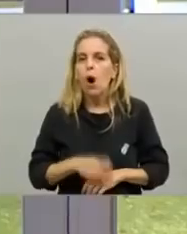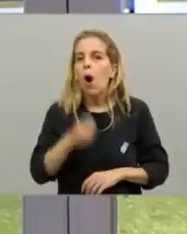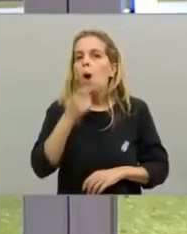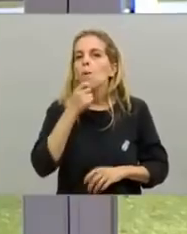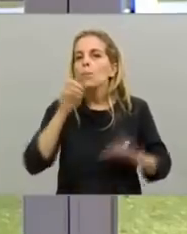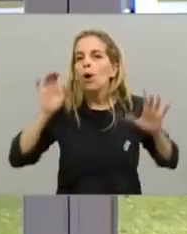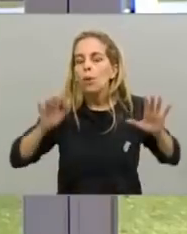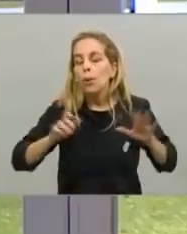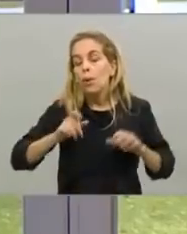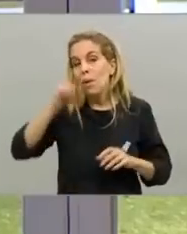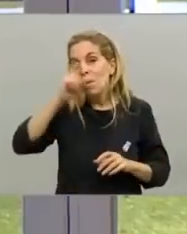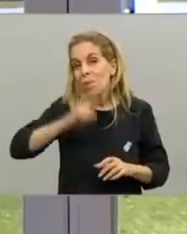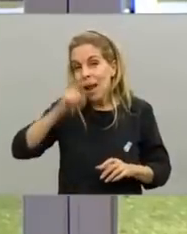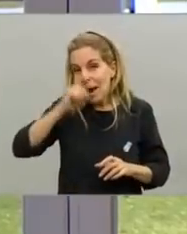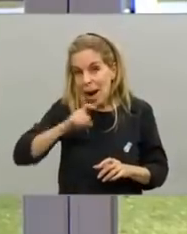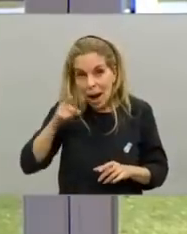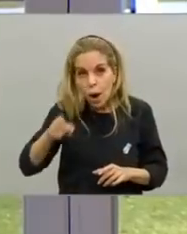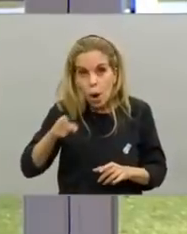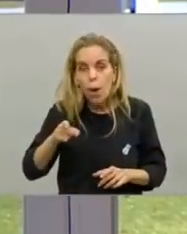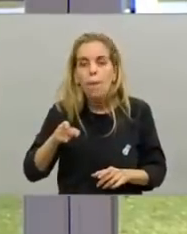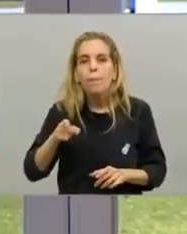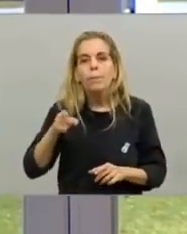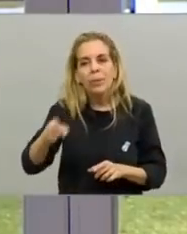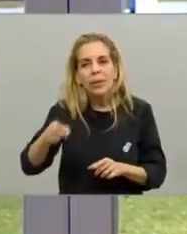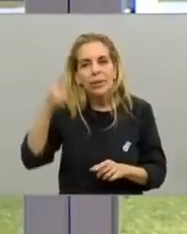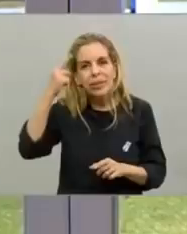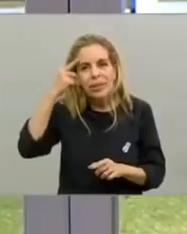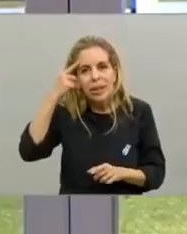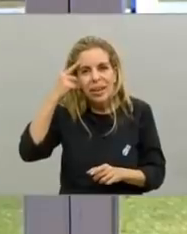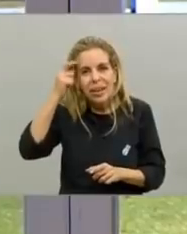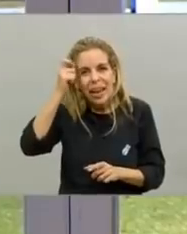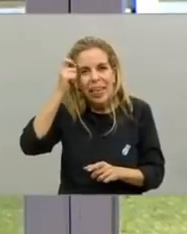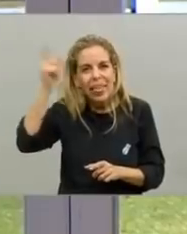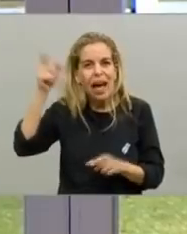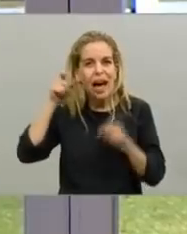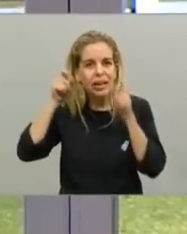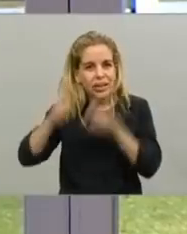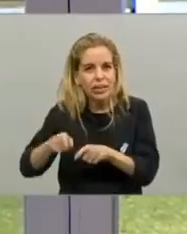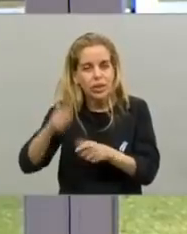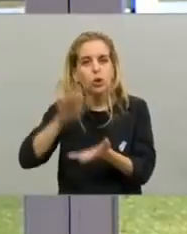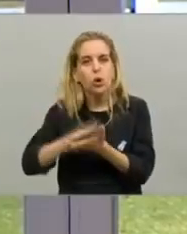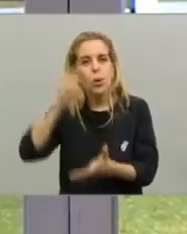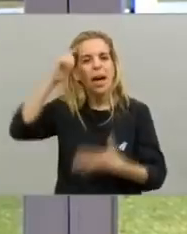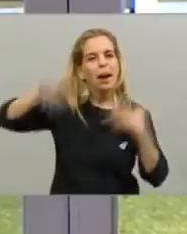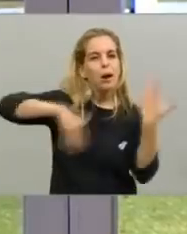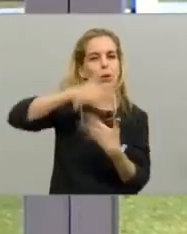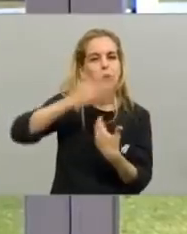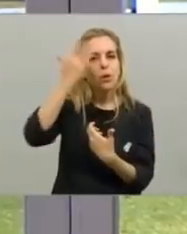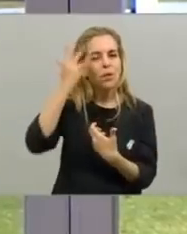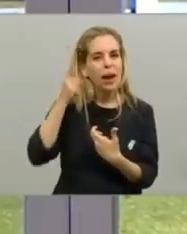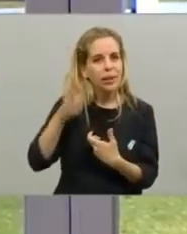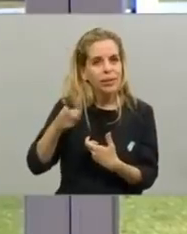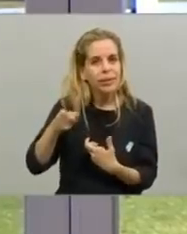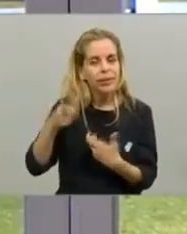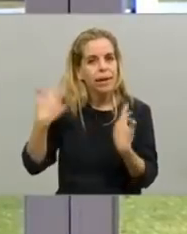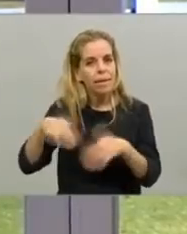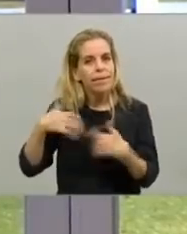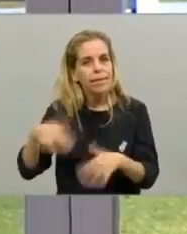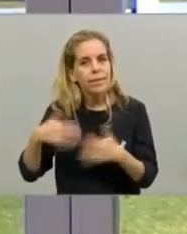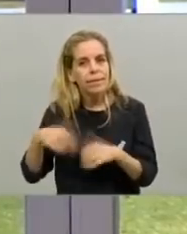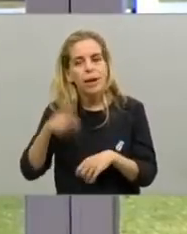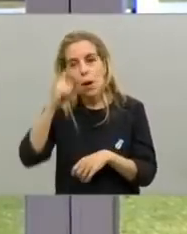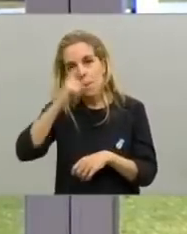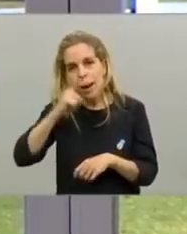Como era un iluminista al que las ideas de la Revolución Francesa le pesaban mucho,